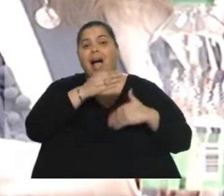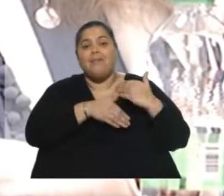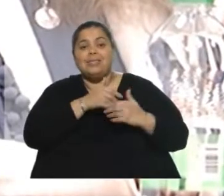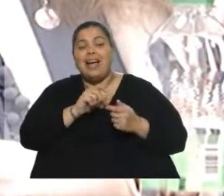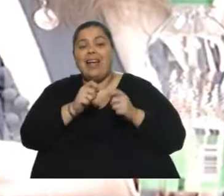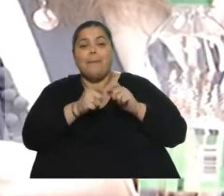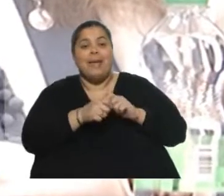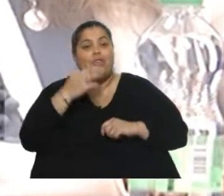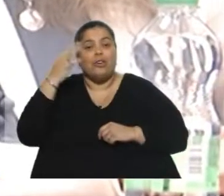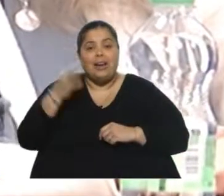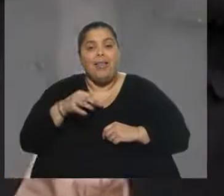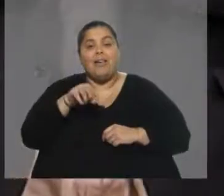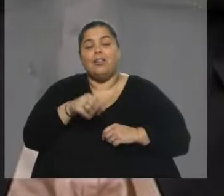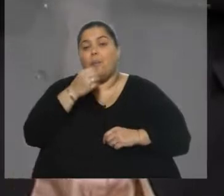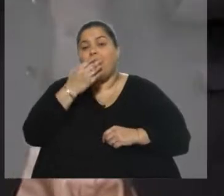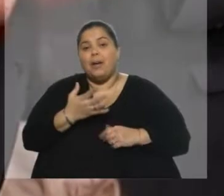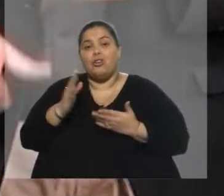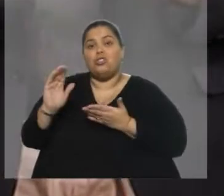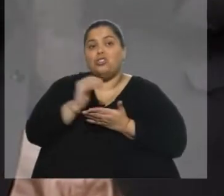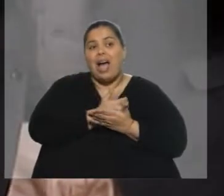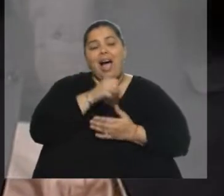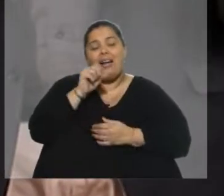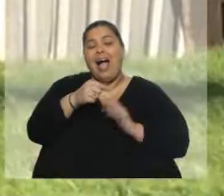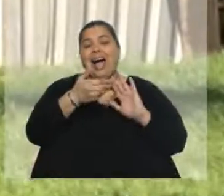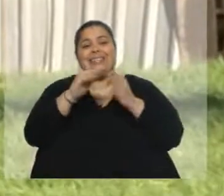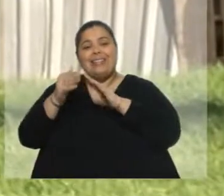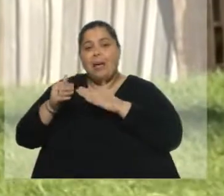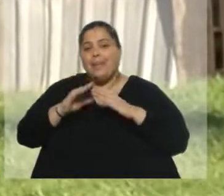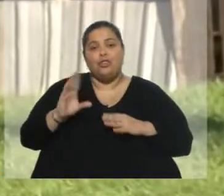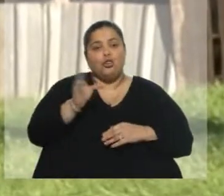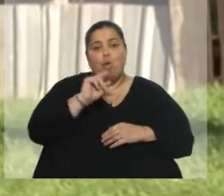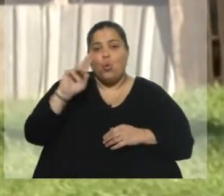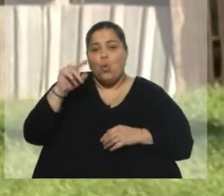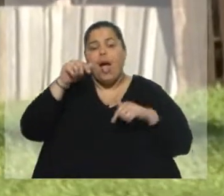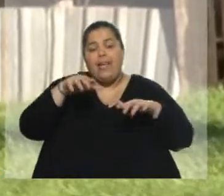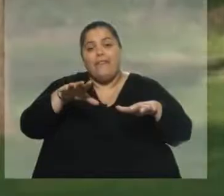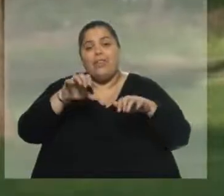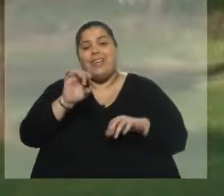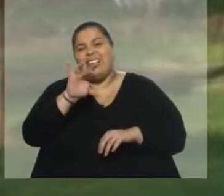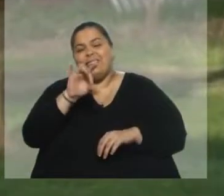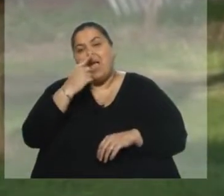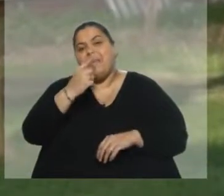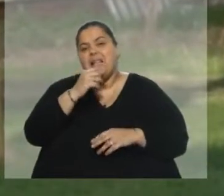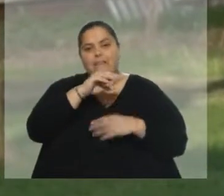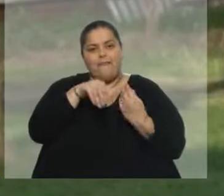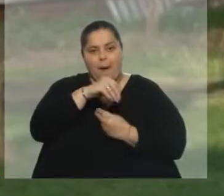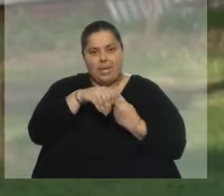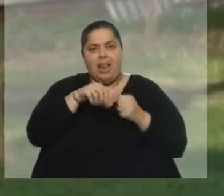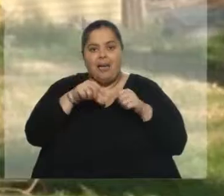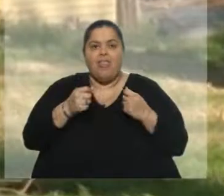Realidades, emprendimiento para la erradicación de asentamientos en todo el país, donde viven unas 15.000 familias, para el que se